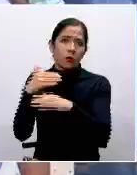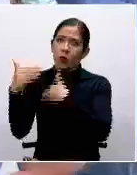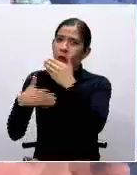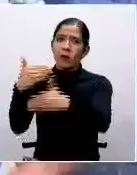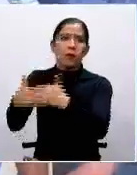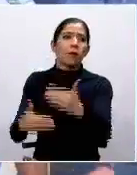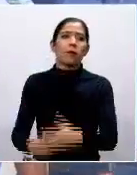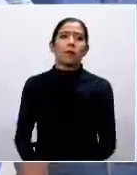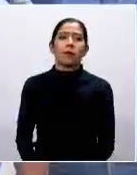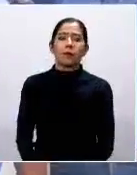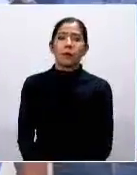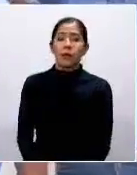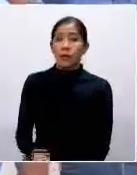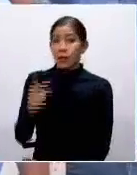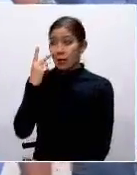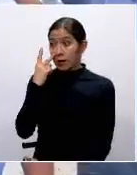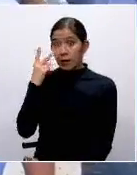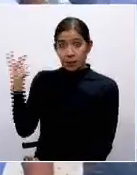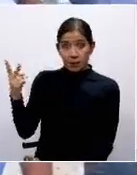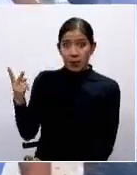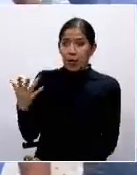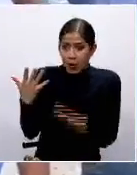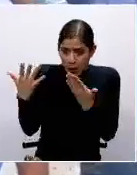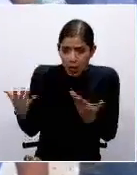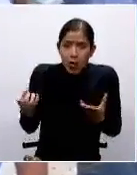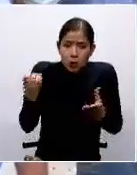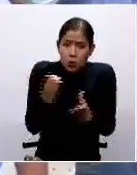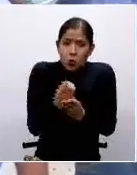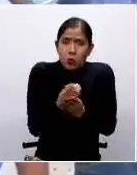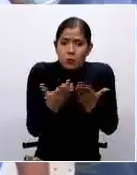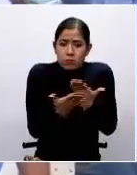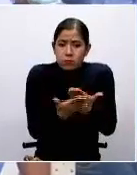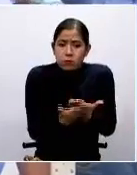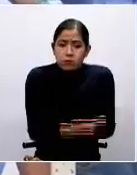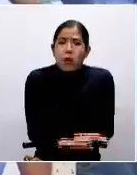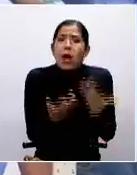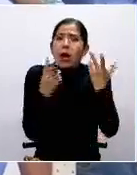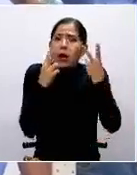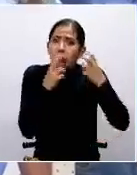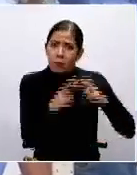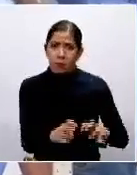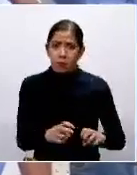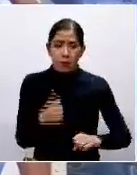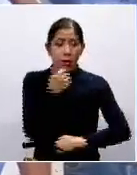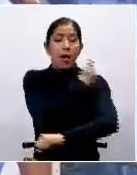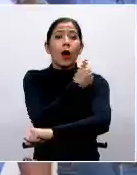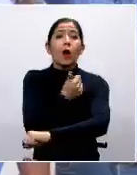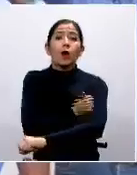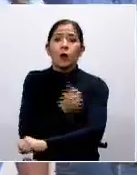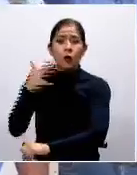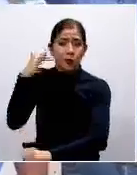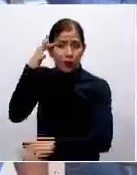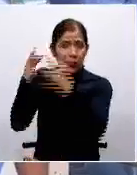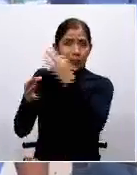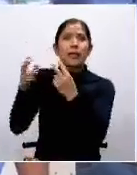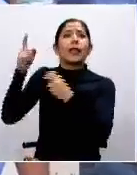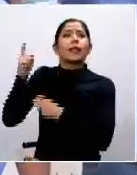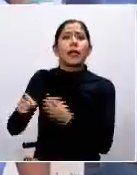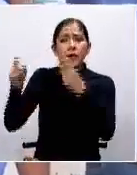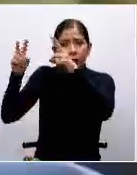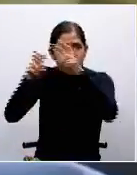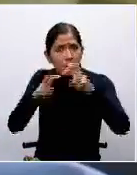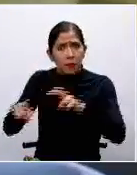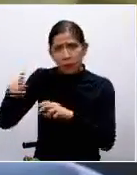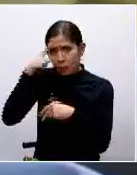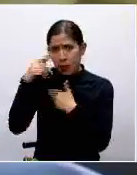Ahí están las auditorías, deberían actuar de oficio las autoridades, las fiscalías, para poder judicializar al quien le hizo el daño terrible a la